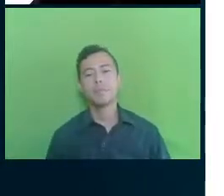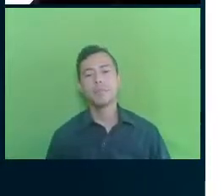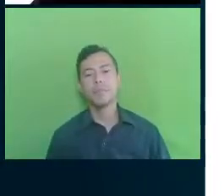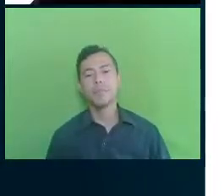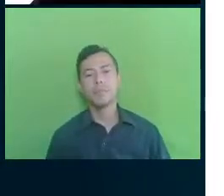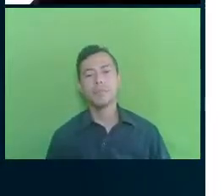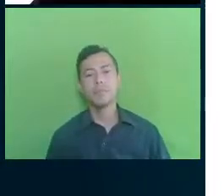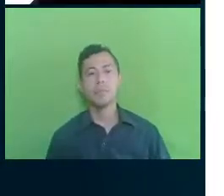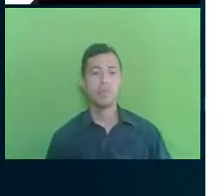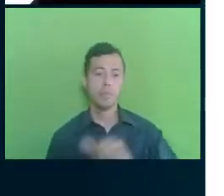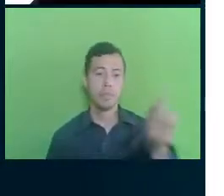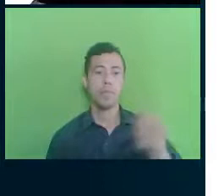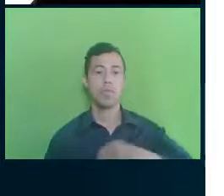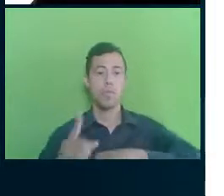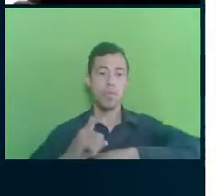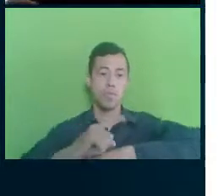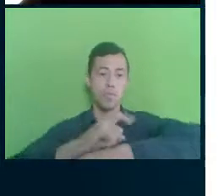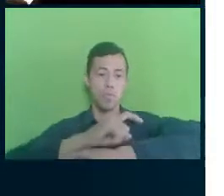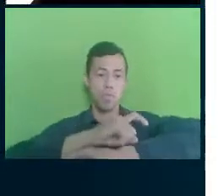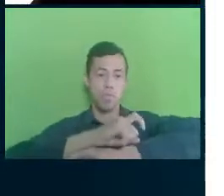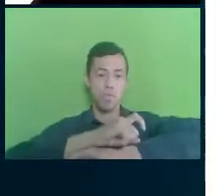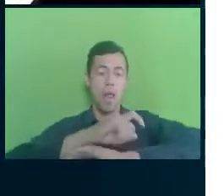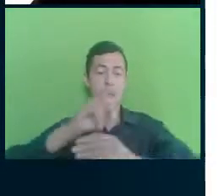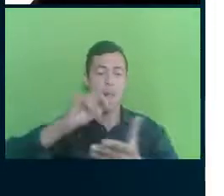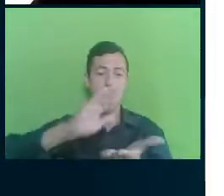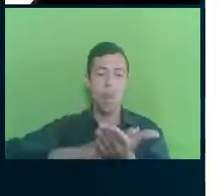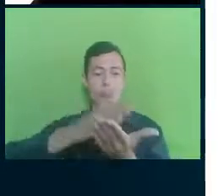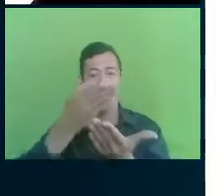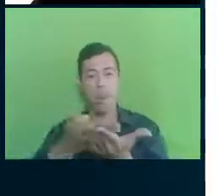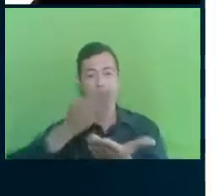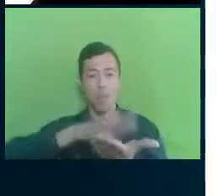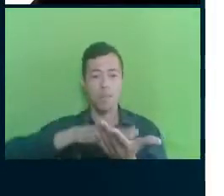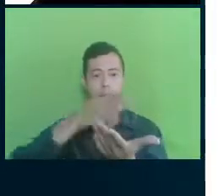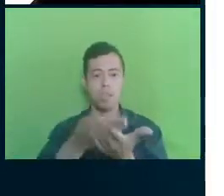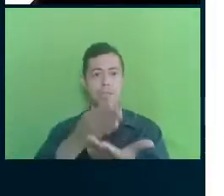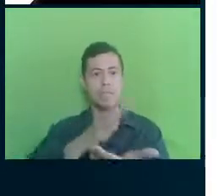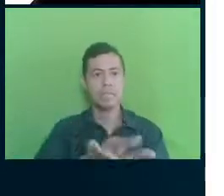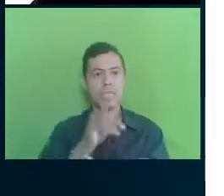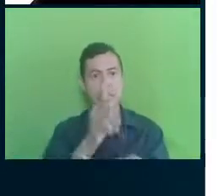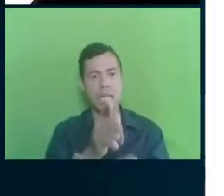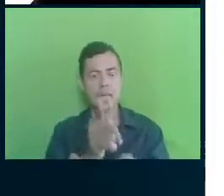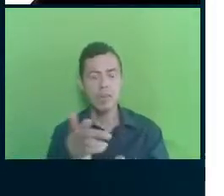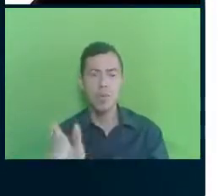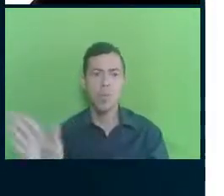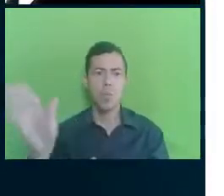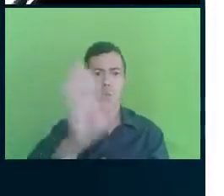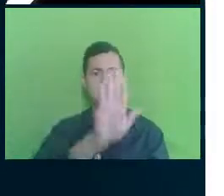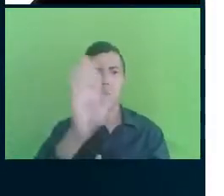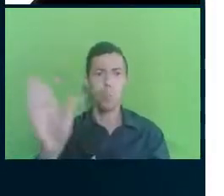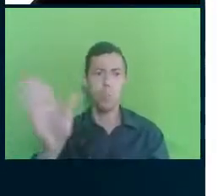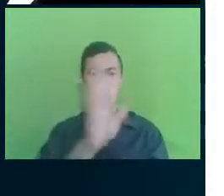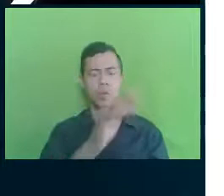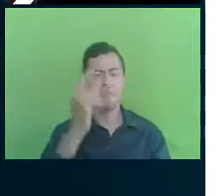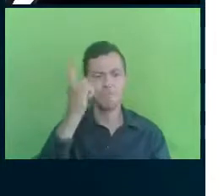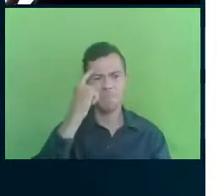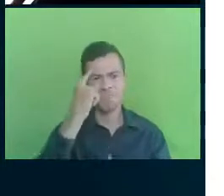Google Translation y si se dan cuenta, aquí hay varias capas de inteligencia artificial embebidas. El primer ejercicio es un